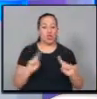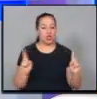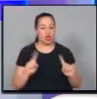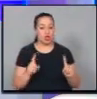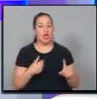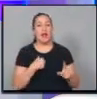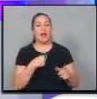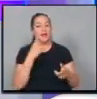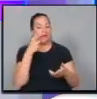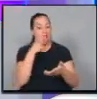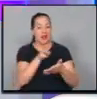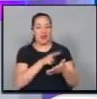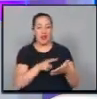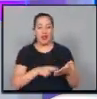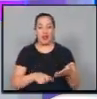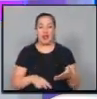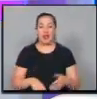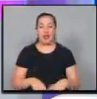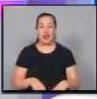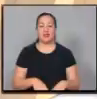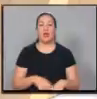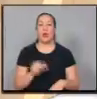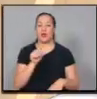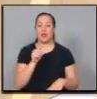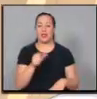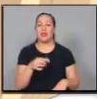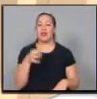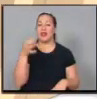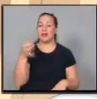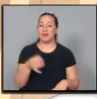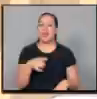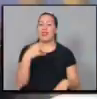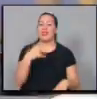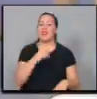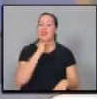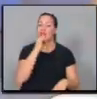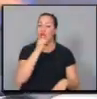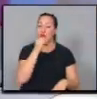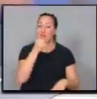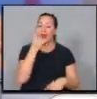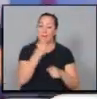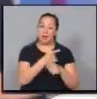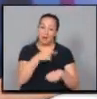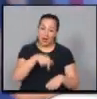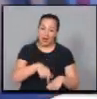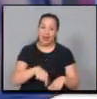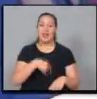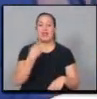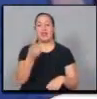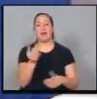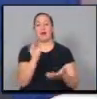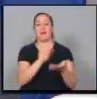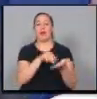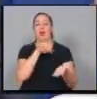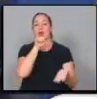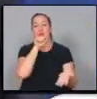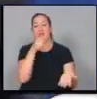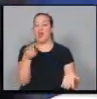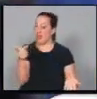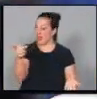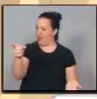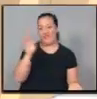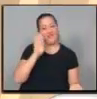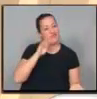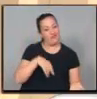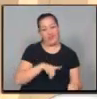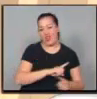Así lo primero. En Twitter lo pone escueto. En un ratito lo va a contar. En realidad tiene que contarlo primero acá y después escribirlo en su cuenta personal. Qué feo eso, Gorodice. Bueno,